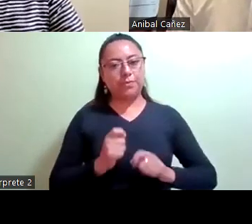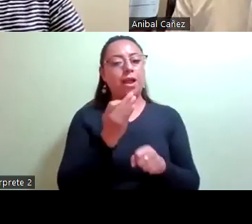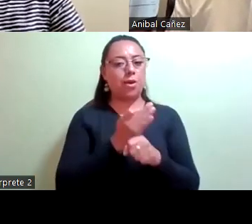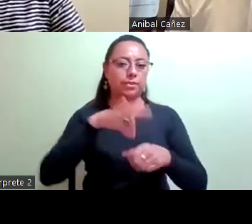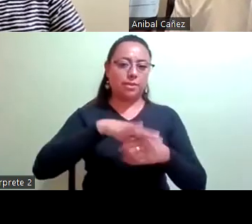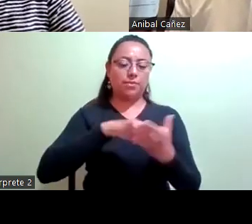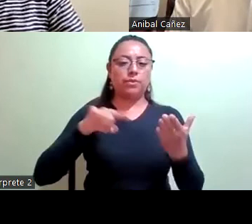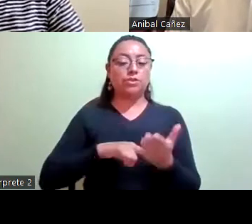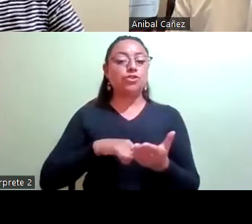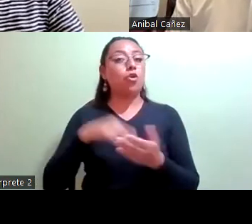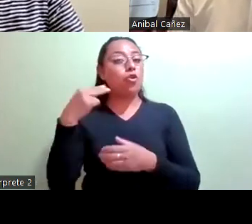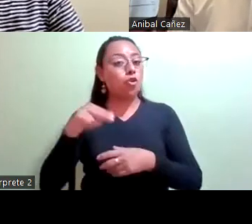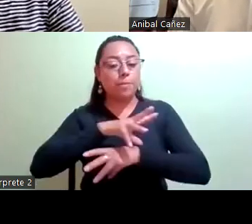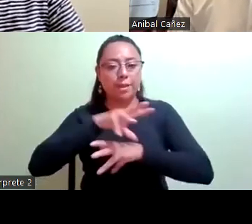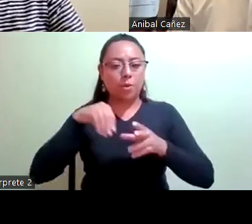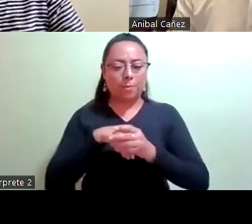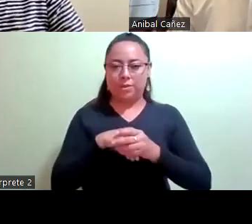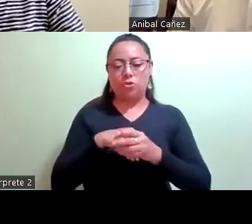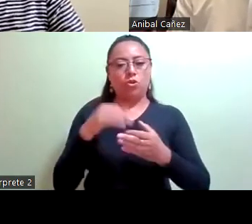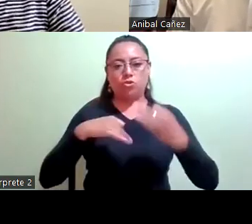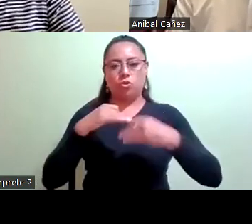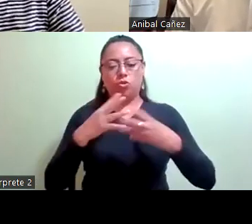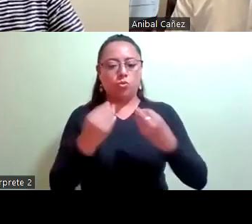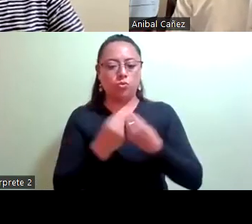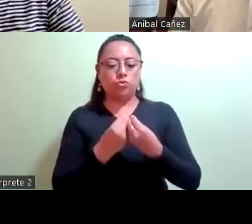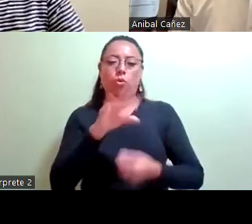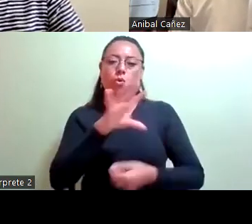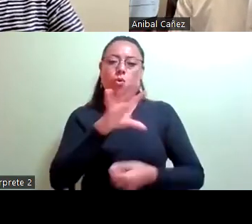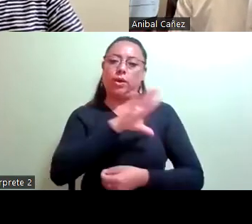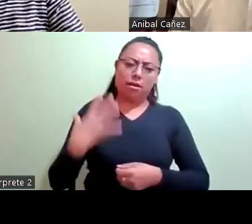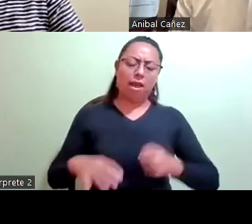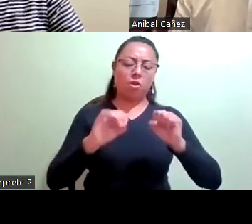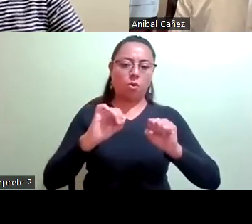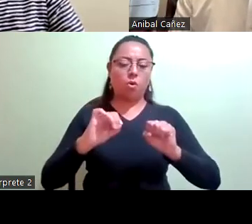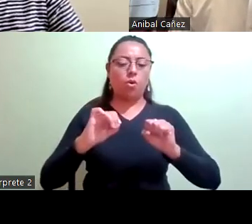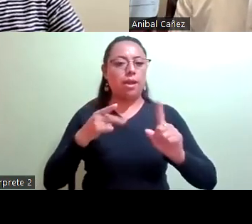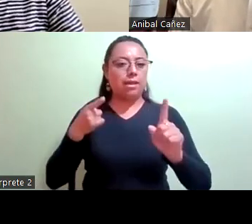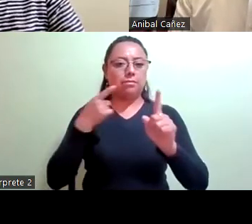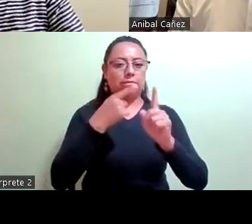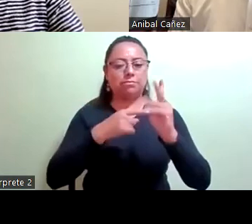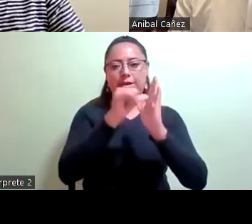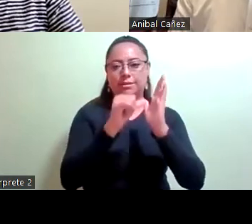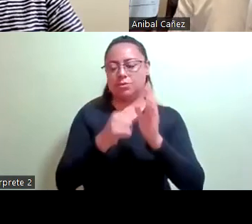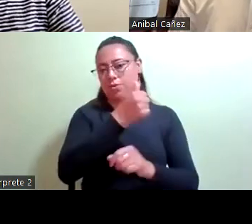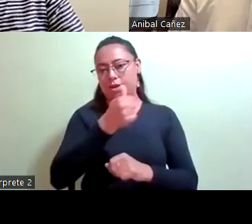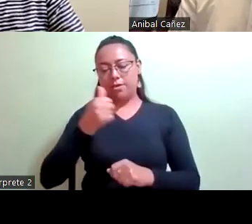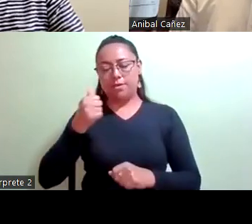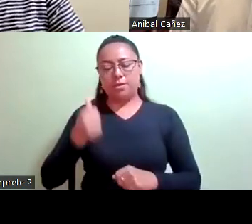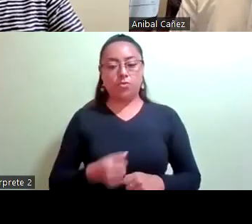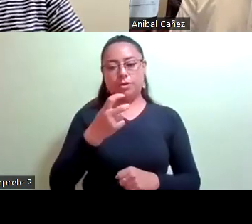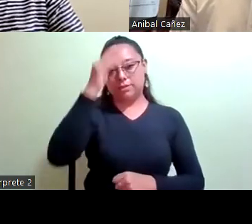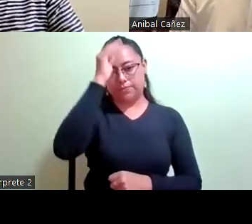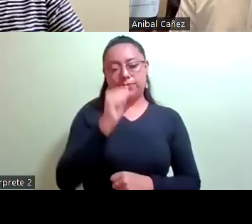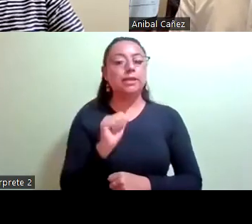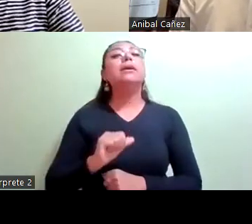votación nominal en un solo acto, tanto en lo general como en lo particular, el acuerdo CCDMX,